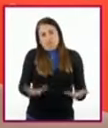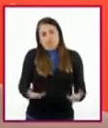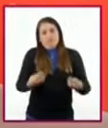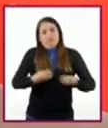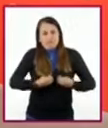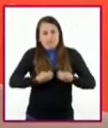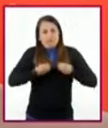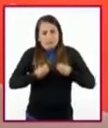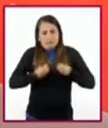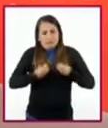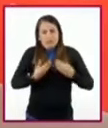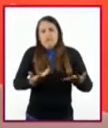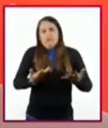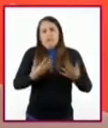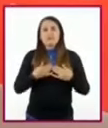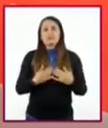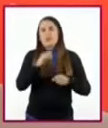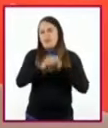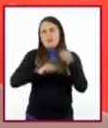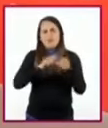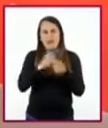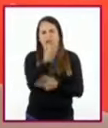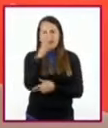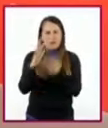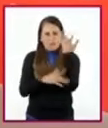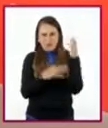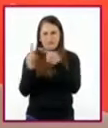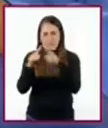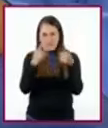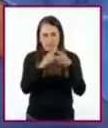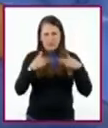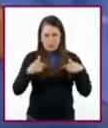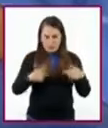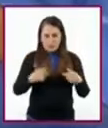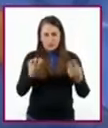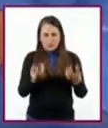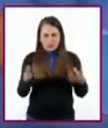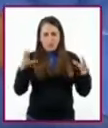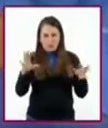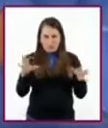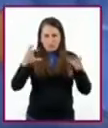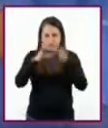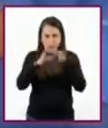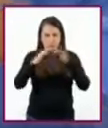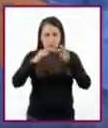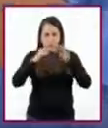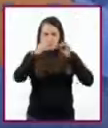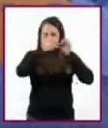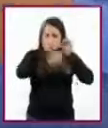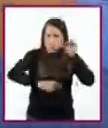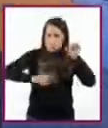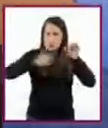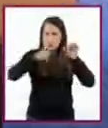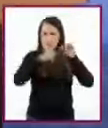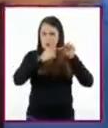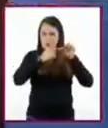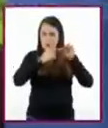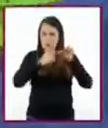aquel componente que permitirá unir y cerrar el ciclo entre los factores